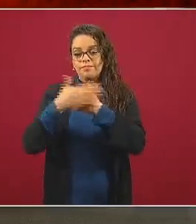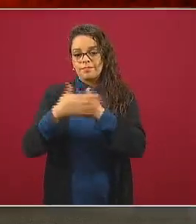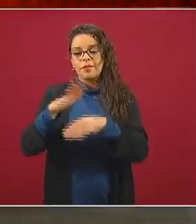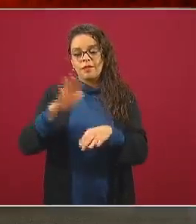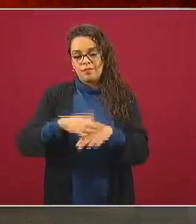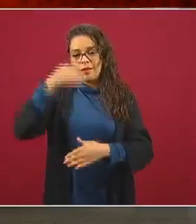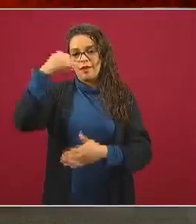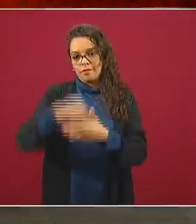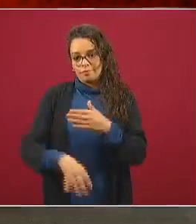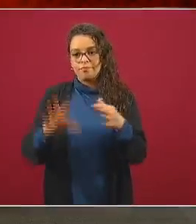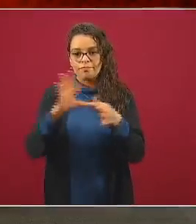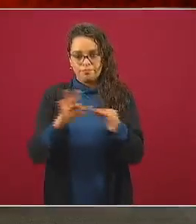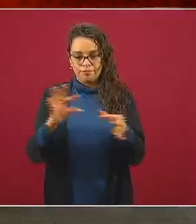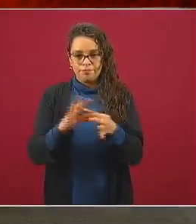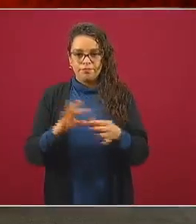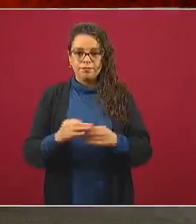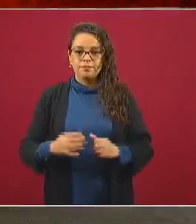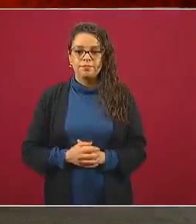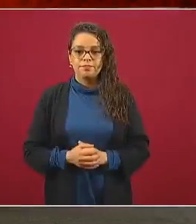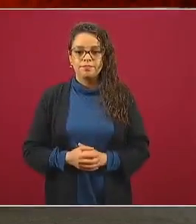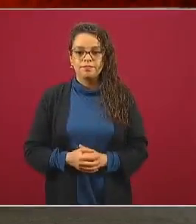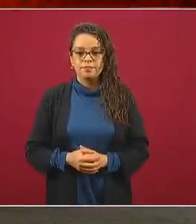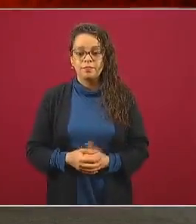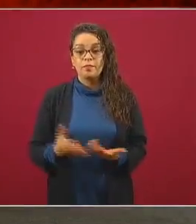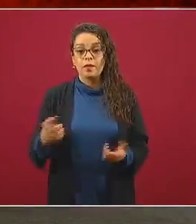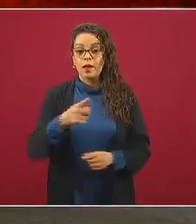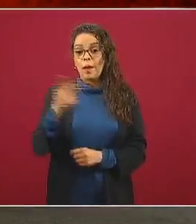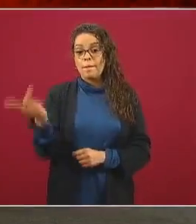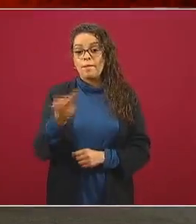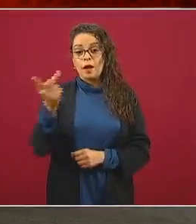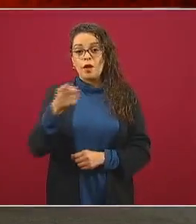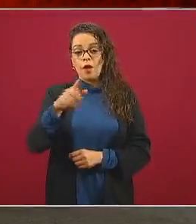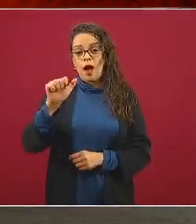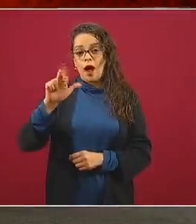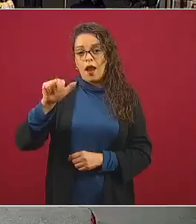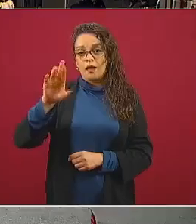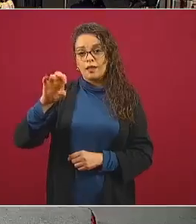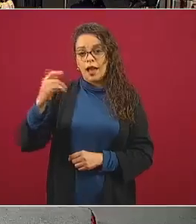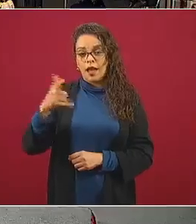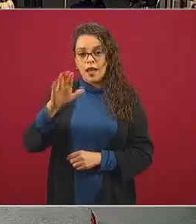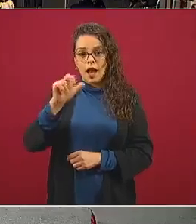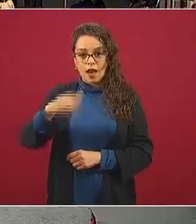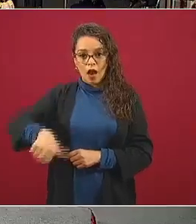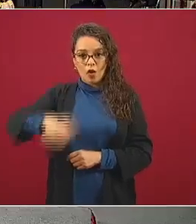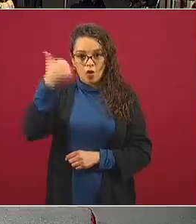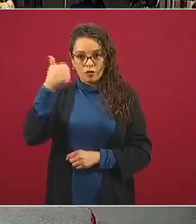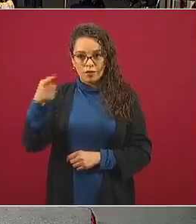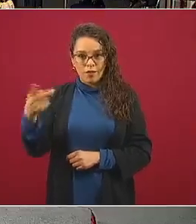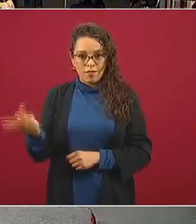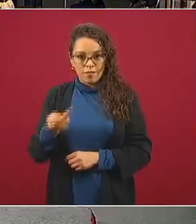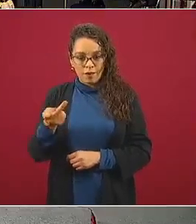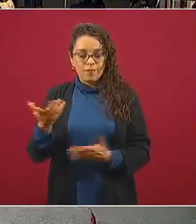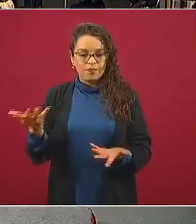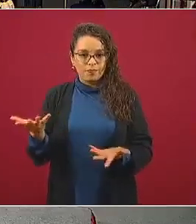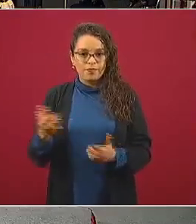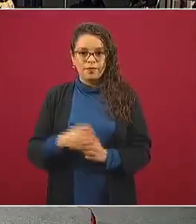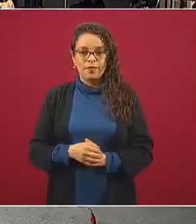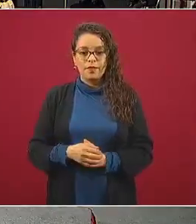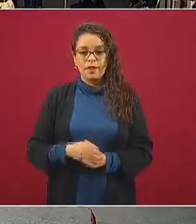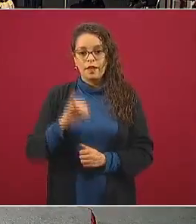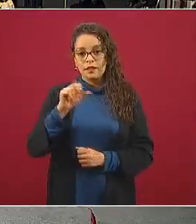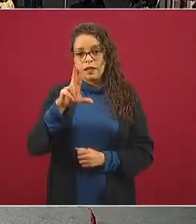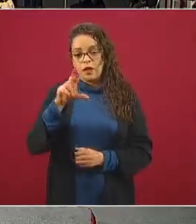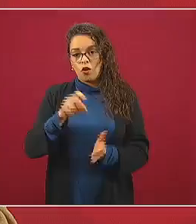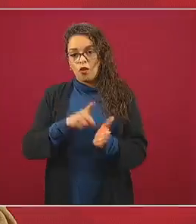la oportunidad de retomar sobre la pregunta que hizo nuestra compañera Araceli de Canal 11 sobre el derecho de admisión. Para que quede